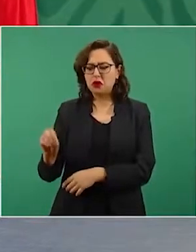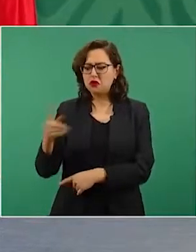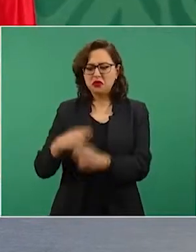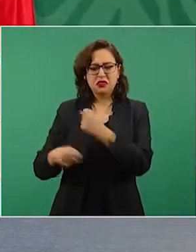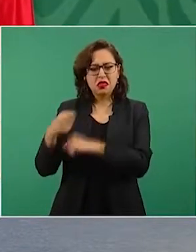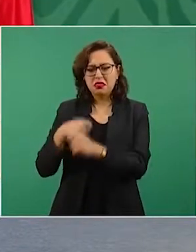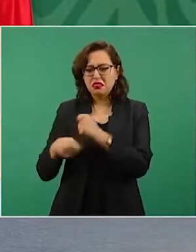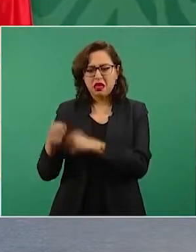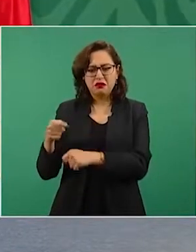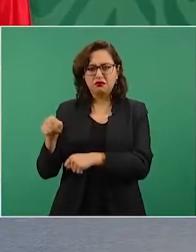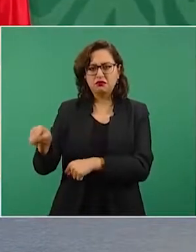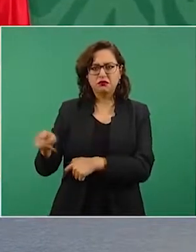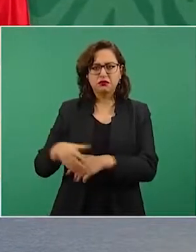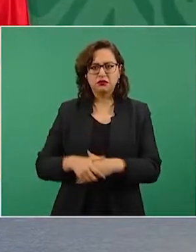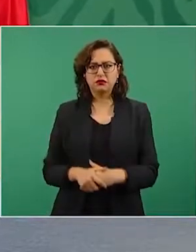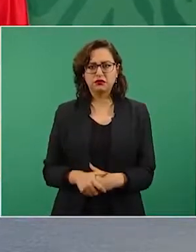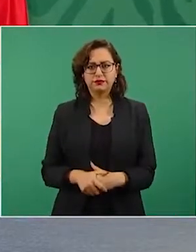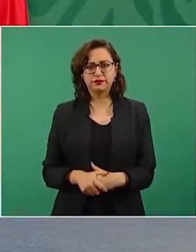Sí.